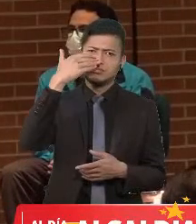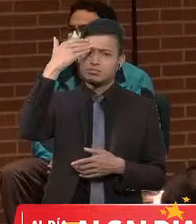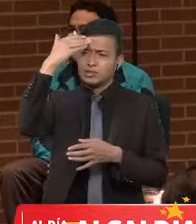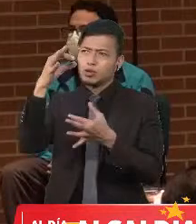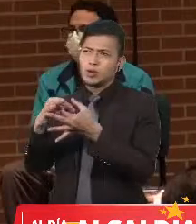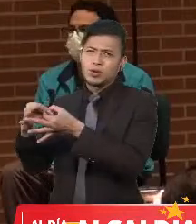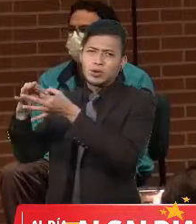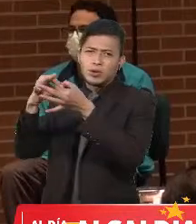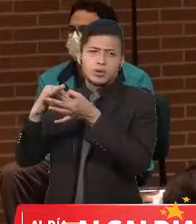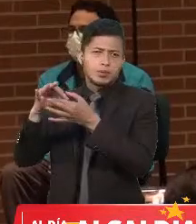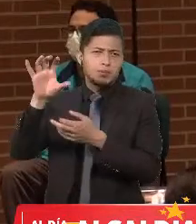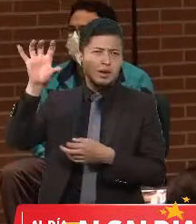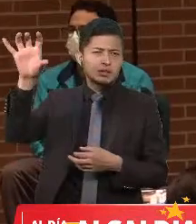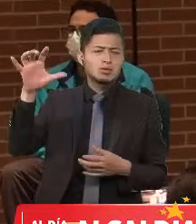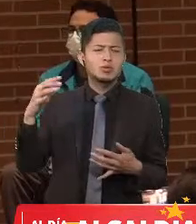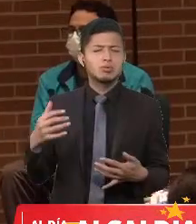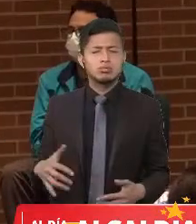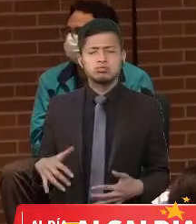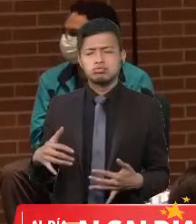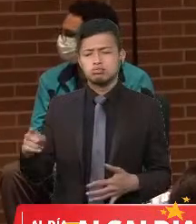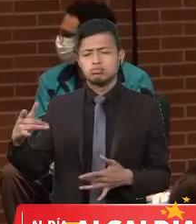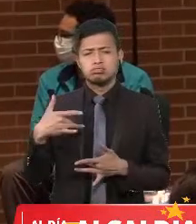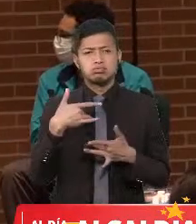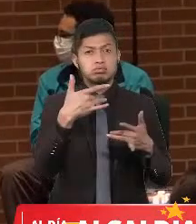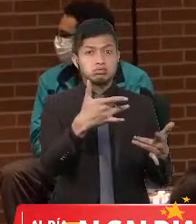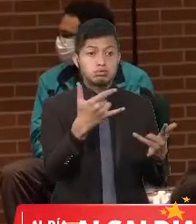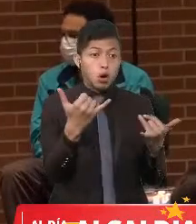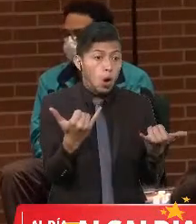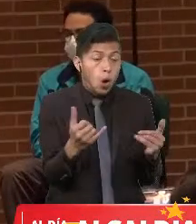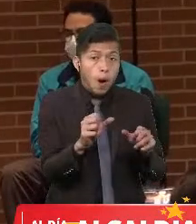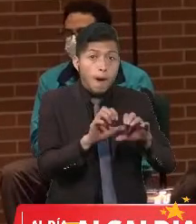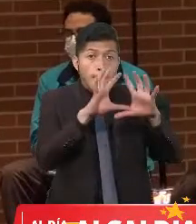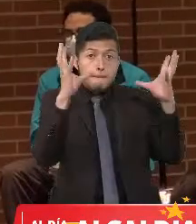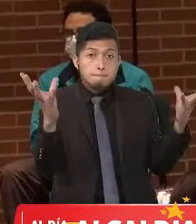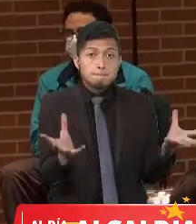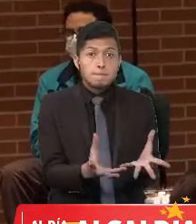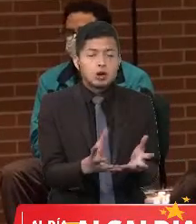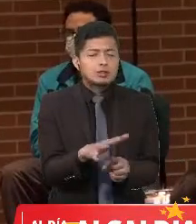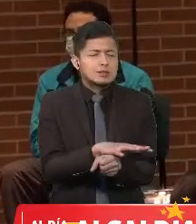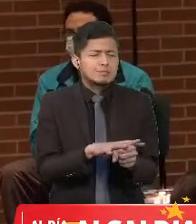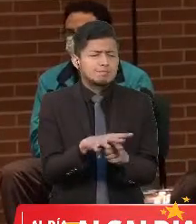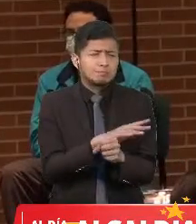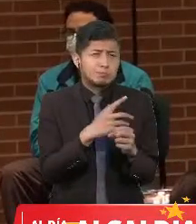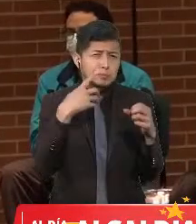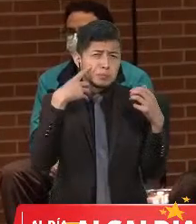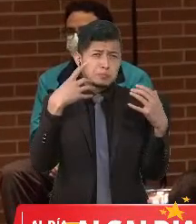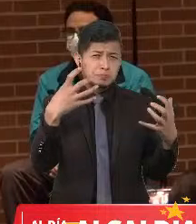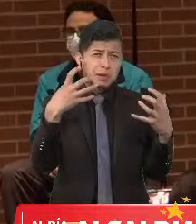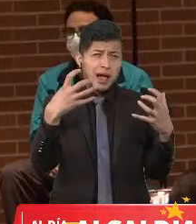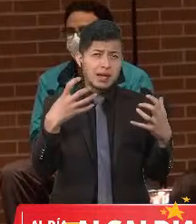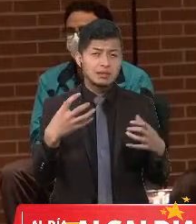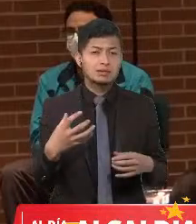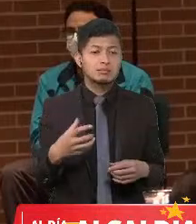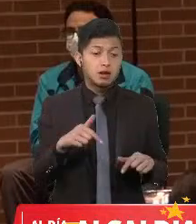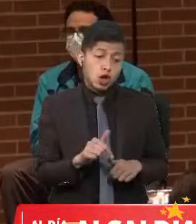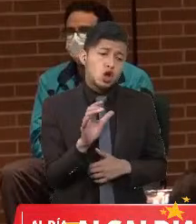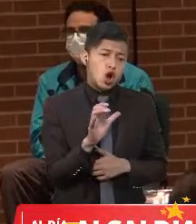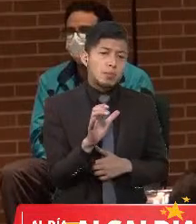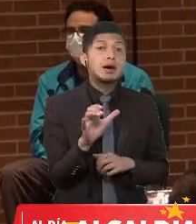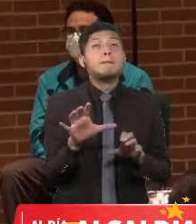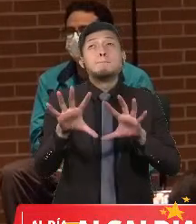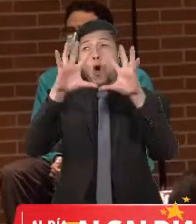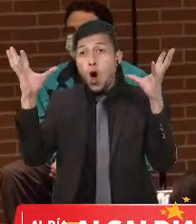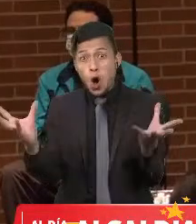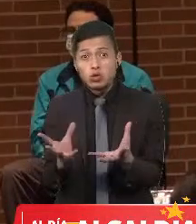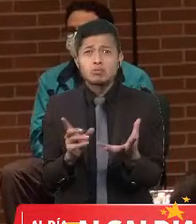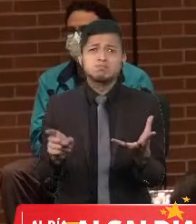Unidos. En el momento más increíble para el mundo, no solamente para Colombia, nosotros, sino para el mundo, cuando llegó esta